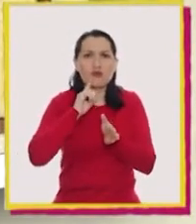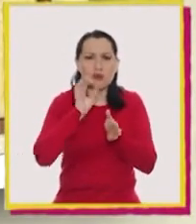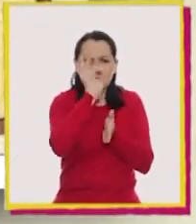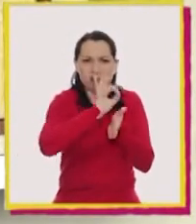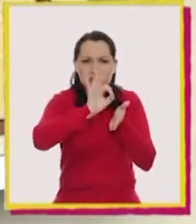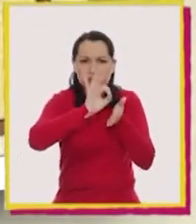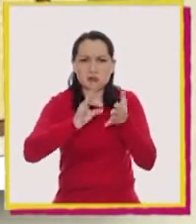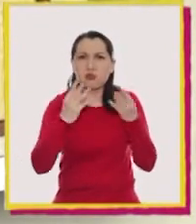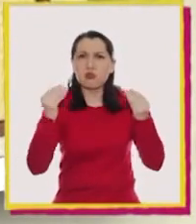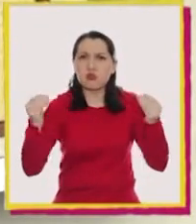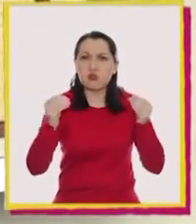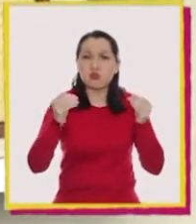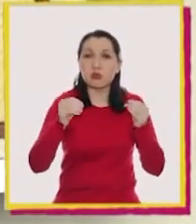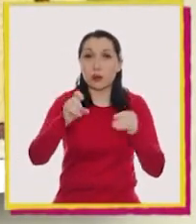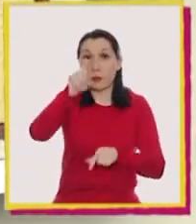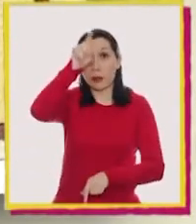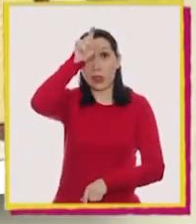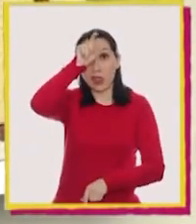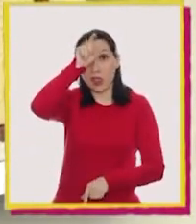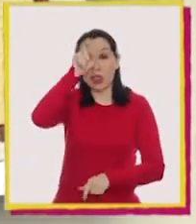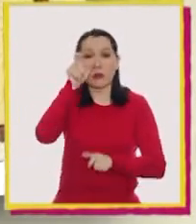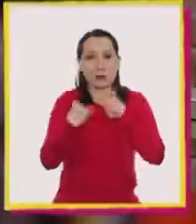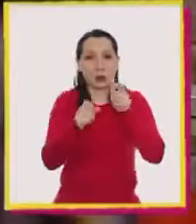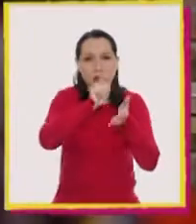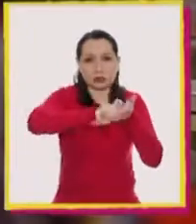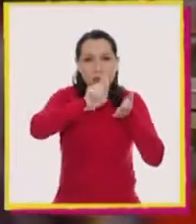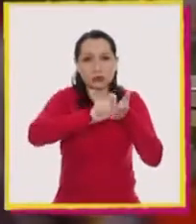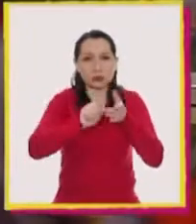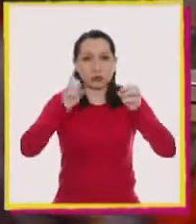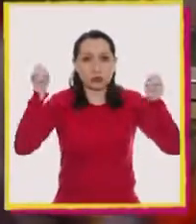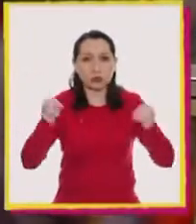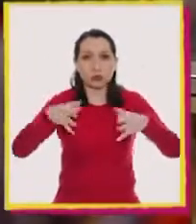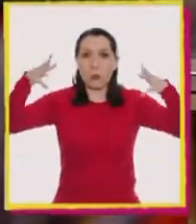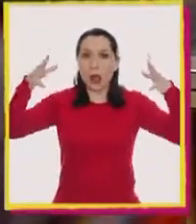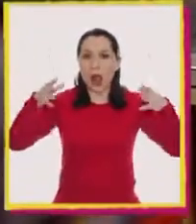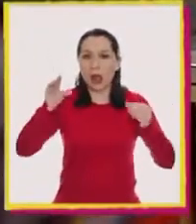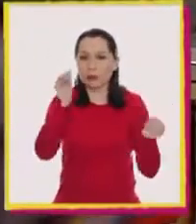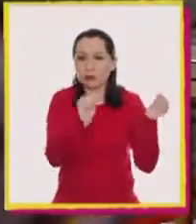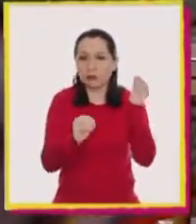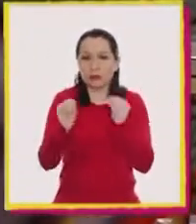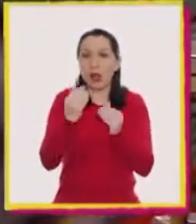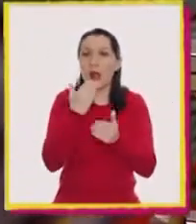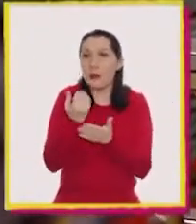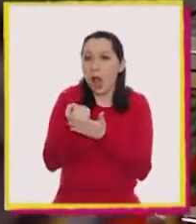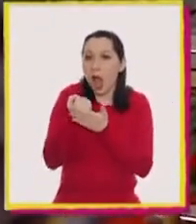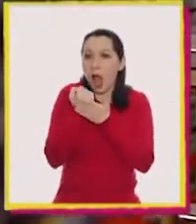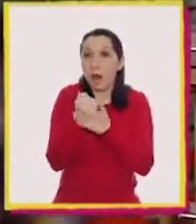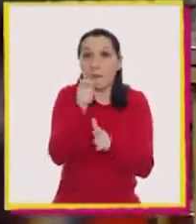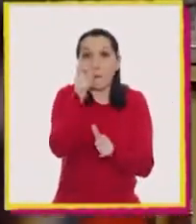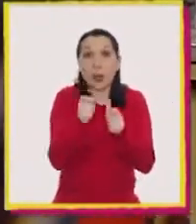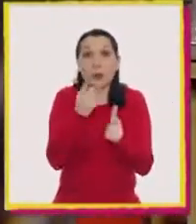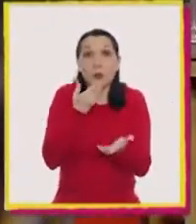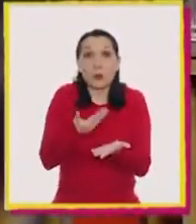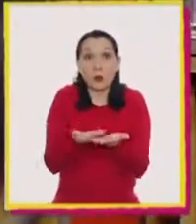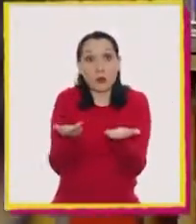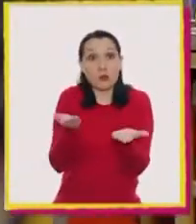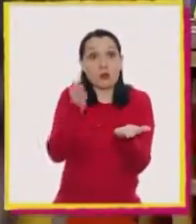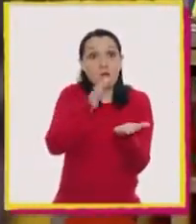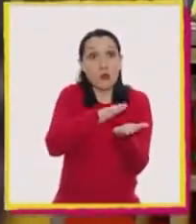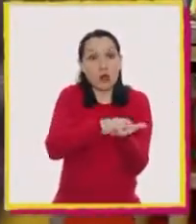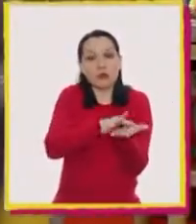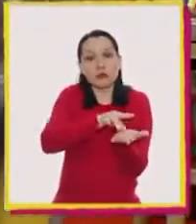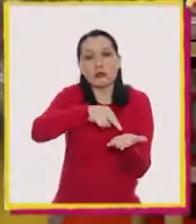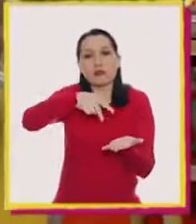estaba llena de jeroglíficos. Los egipcios escribían sortilegios mágicos y ayudas para que las personas que